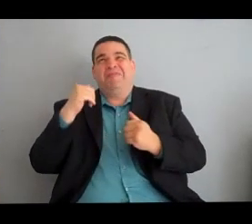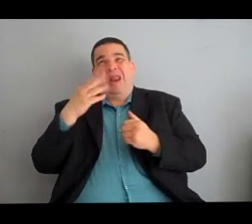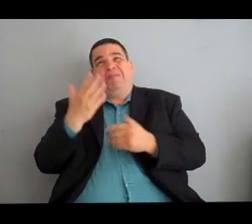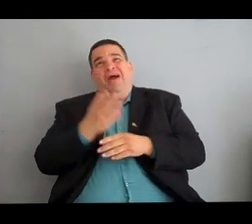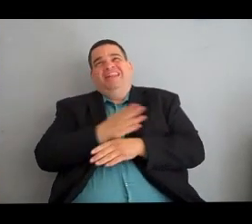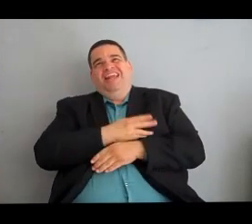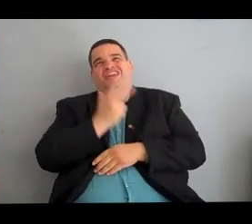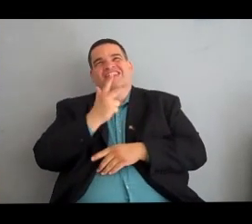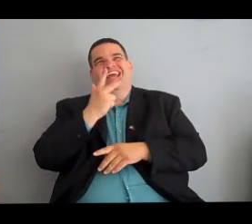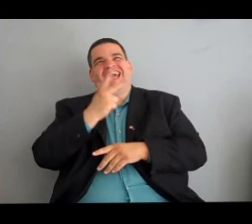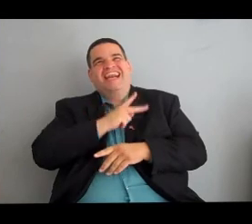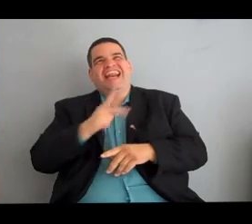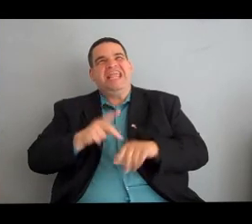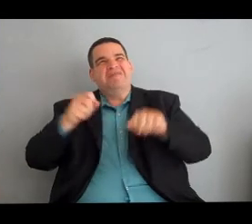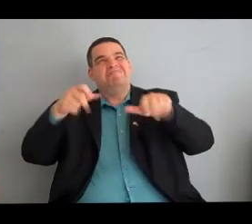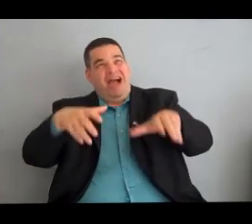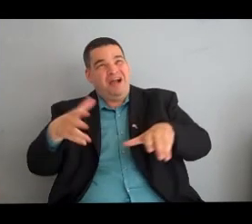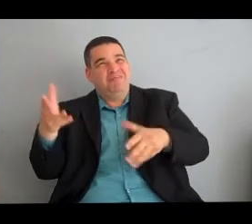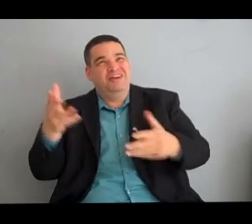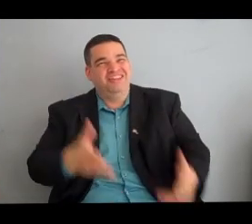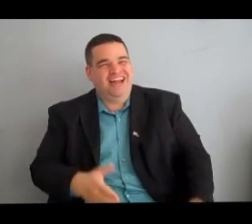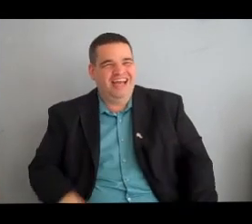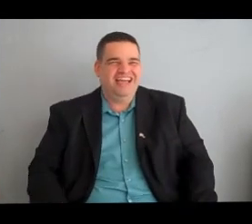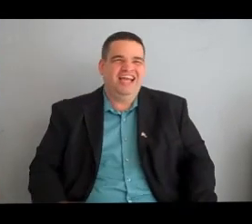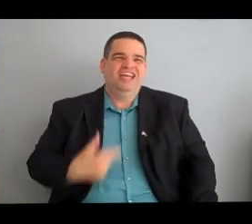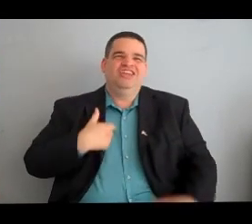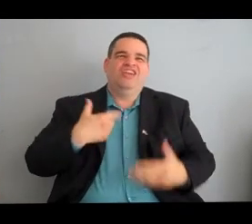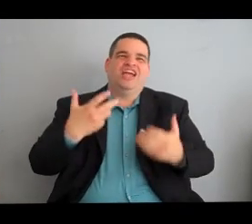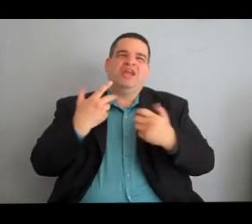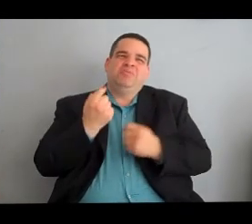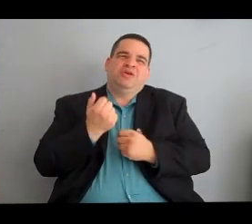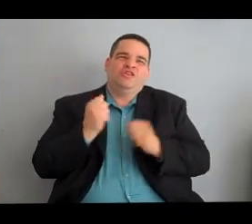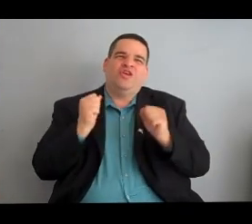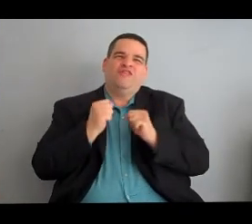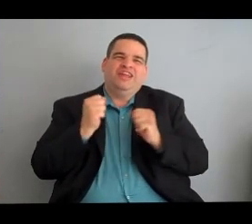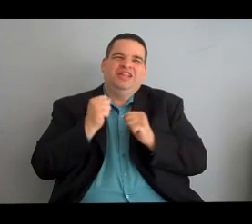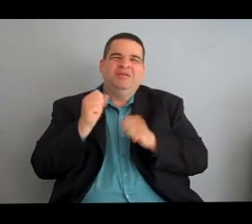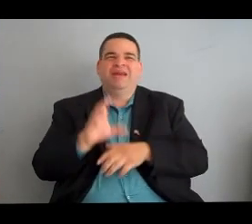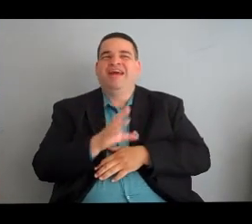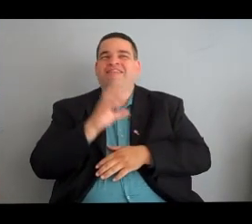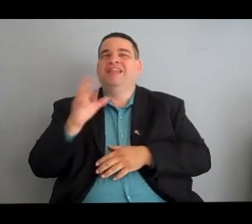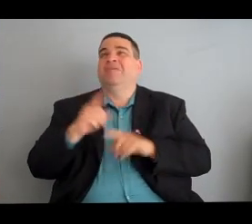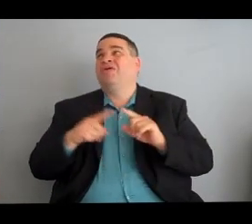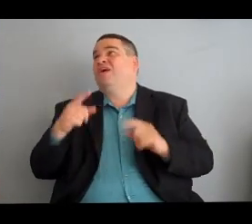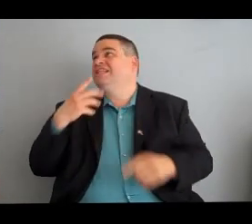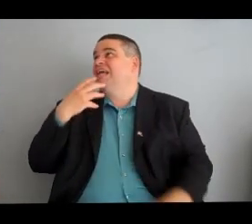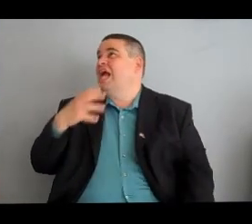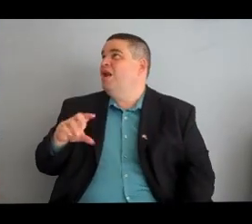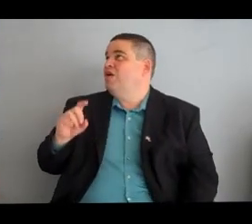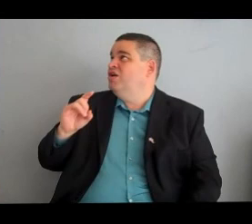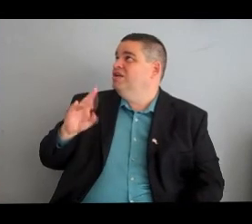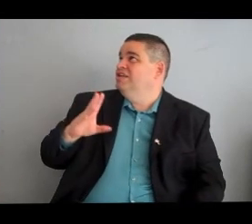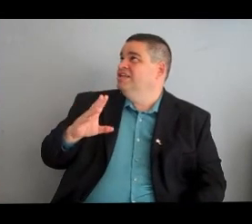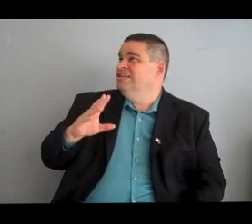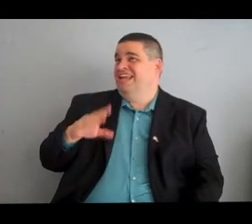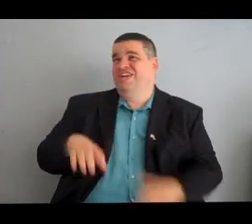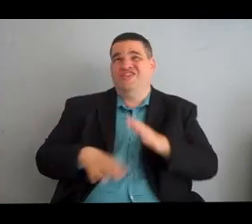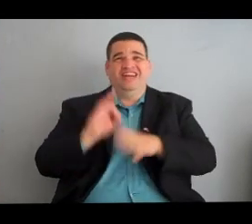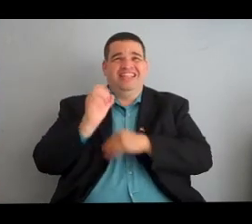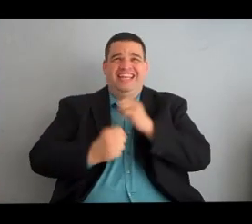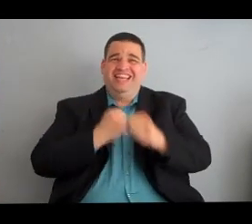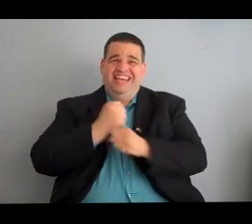tiene. Yo lo que quería era un poquito de frío para Navidad, pero Dios mío, hace calor. Escogiste el año equivocado. ¿Verdad? Navidad ha estado. Y el pueblo acá.